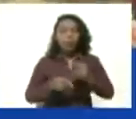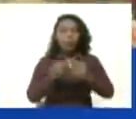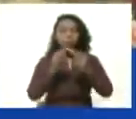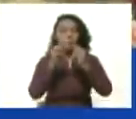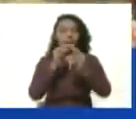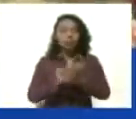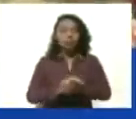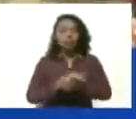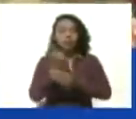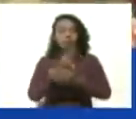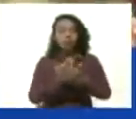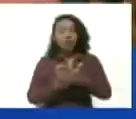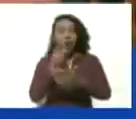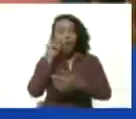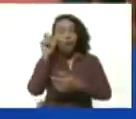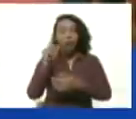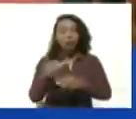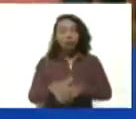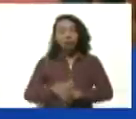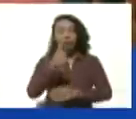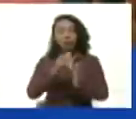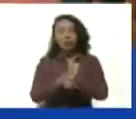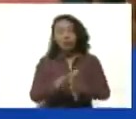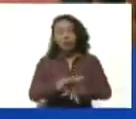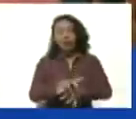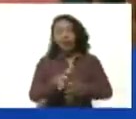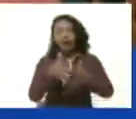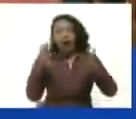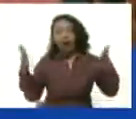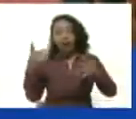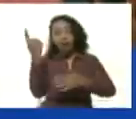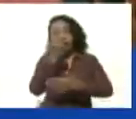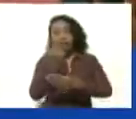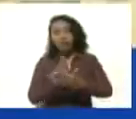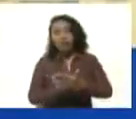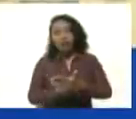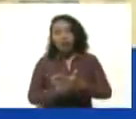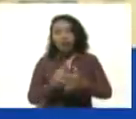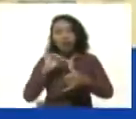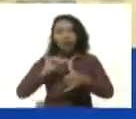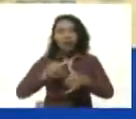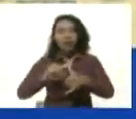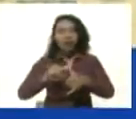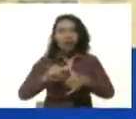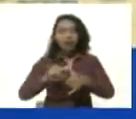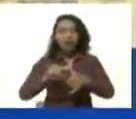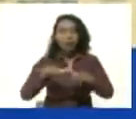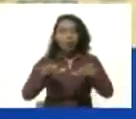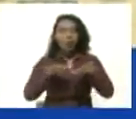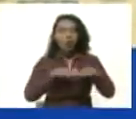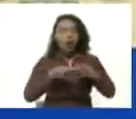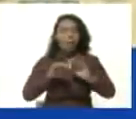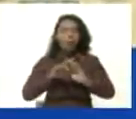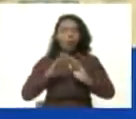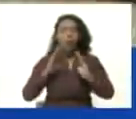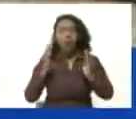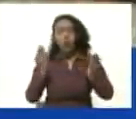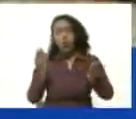Fue diseñado por uno de los más grandes diseñadores, ingenieros y arquitectos del mundo,